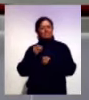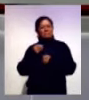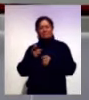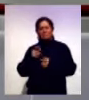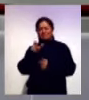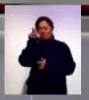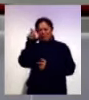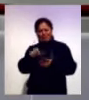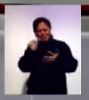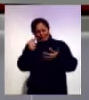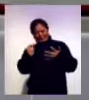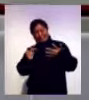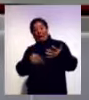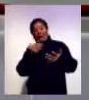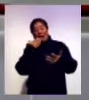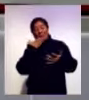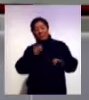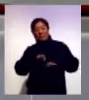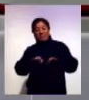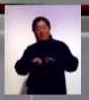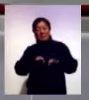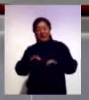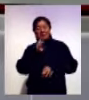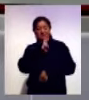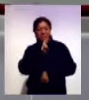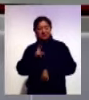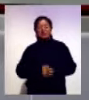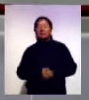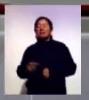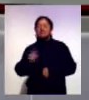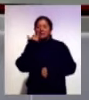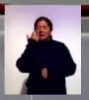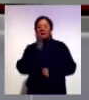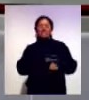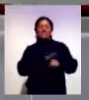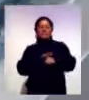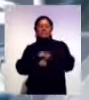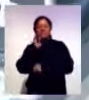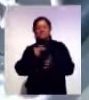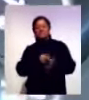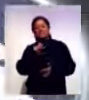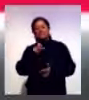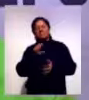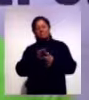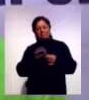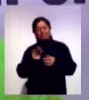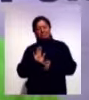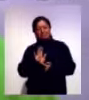buenos resultados. Es lo que espera para el 2020, aquí le presentamos todos los detalles.